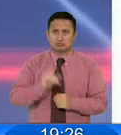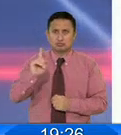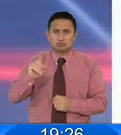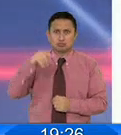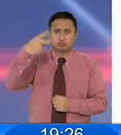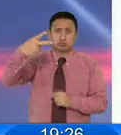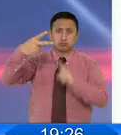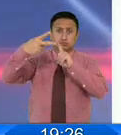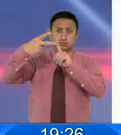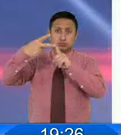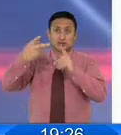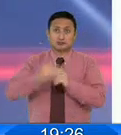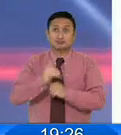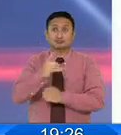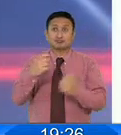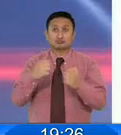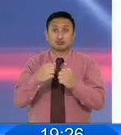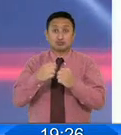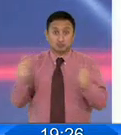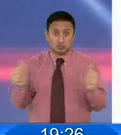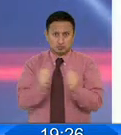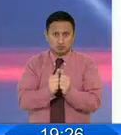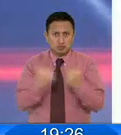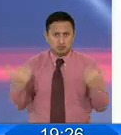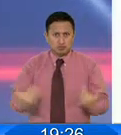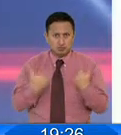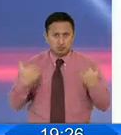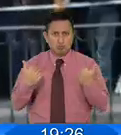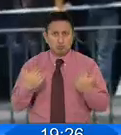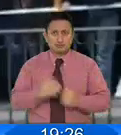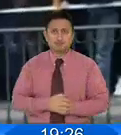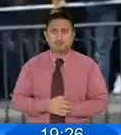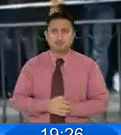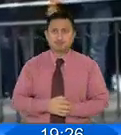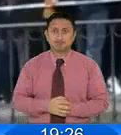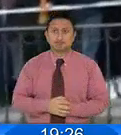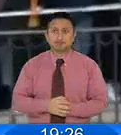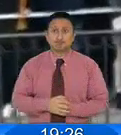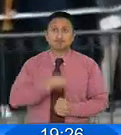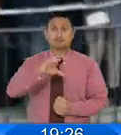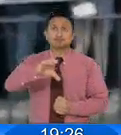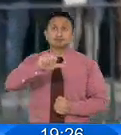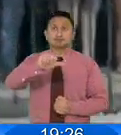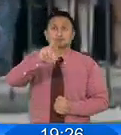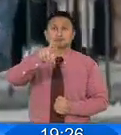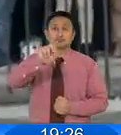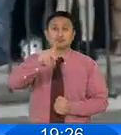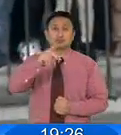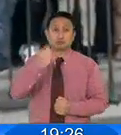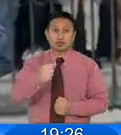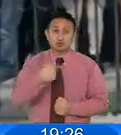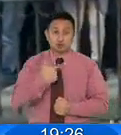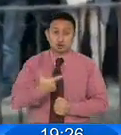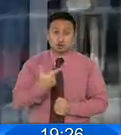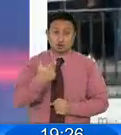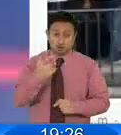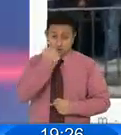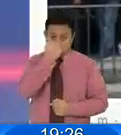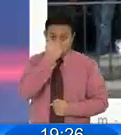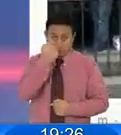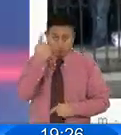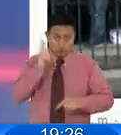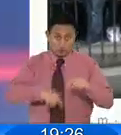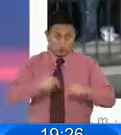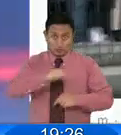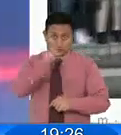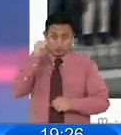equipo de Richard celebró junto a él este nuevo podio. Por su parte, Carapaz tuiteó que a pesar de no ganar la malla roja, el respaldo de su